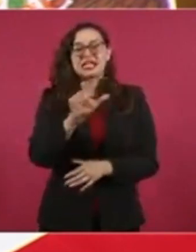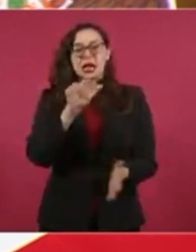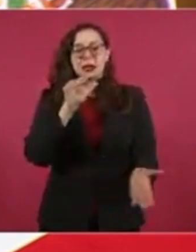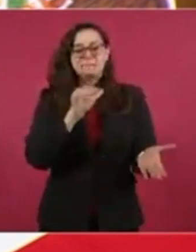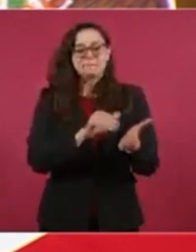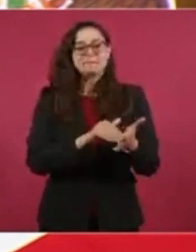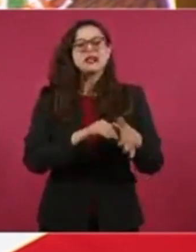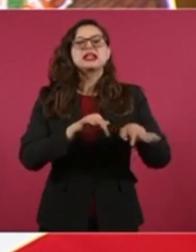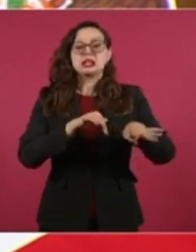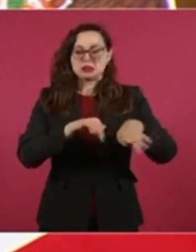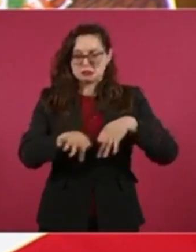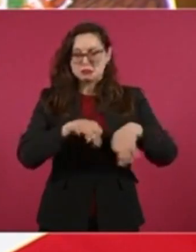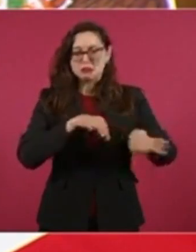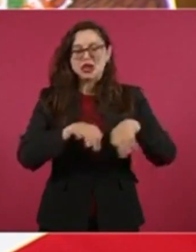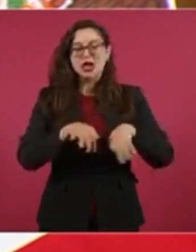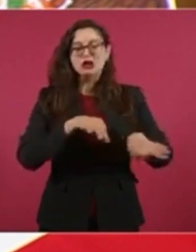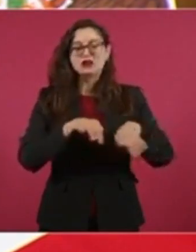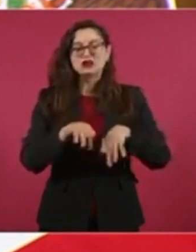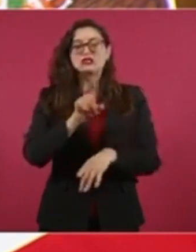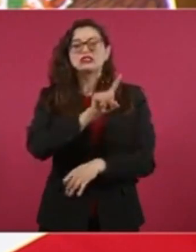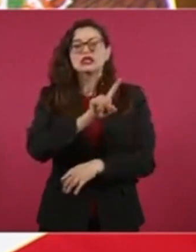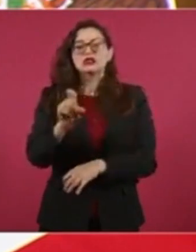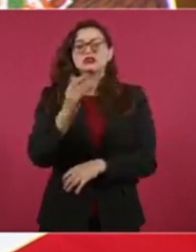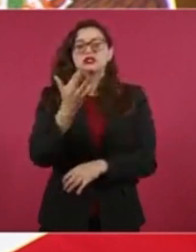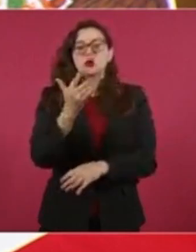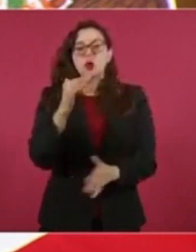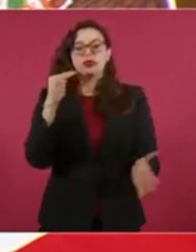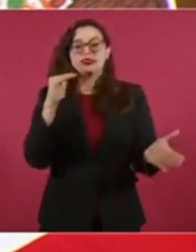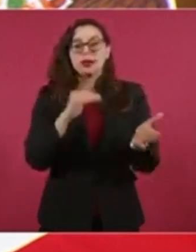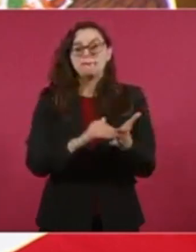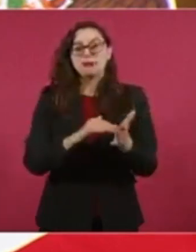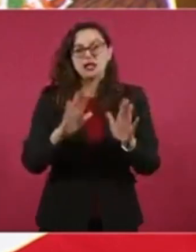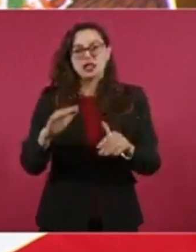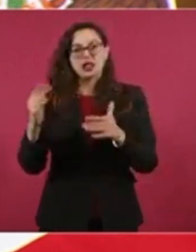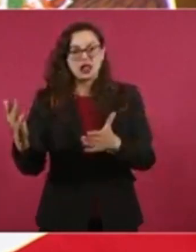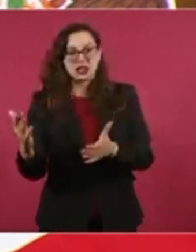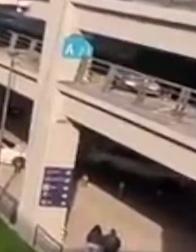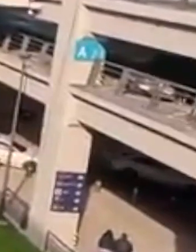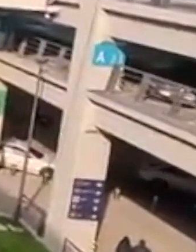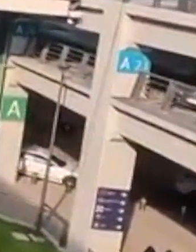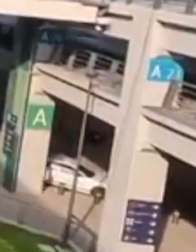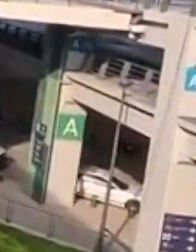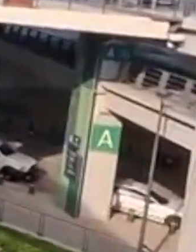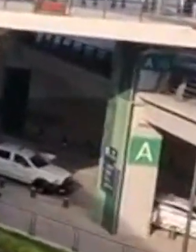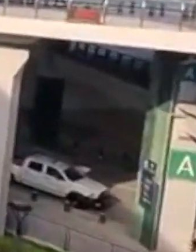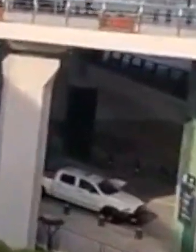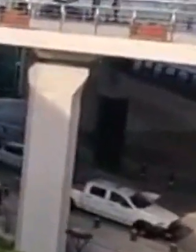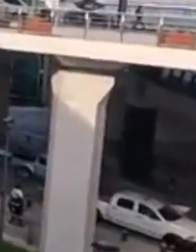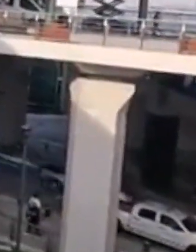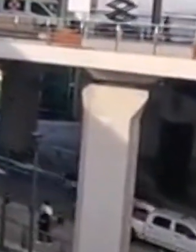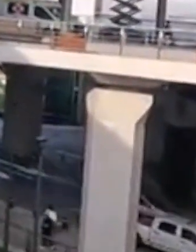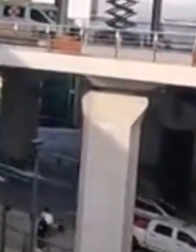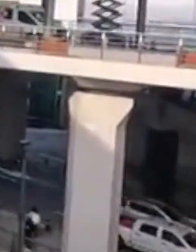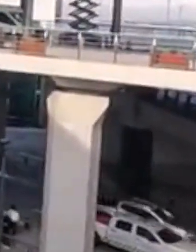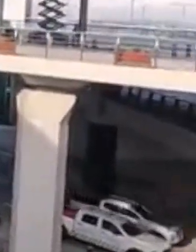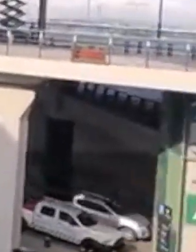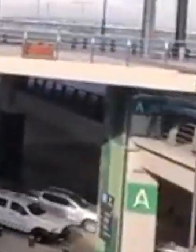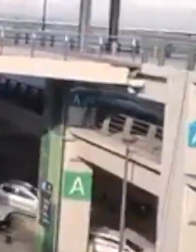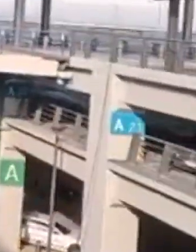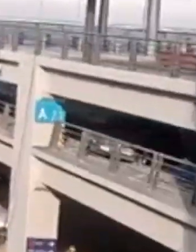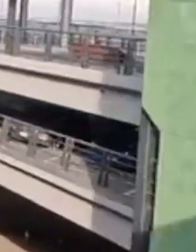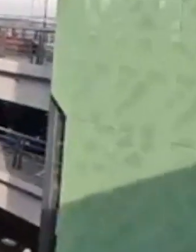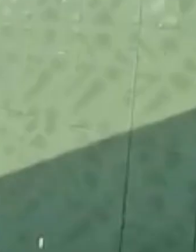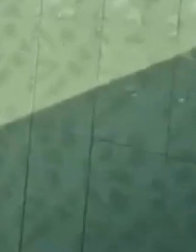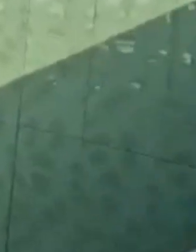empleos directos y 150 mil indirectos. El mandatario nacional hizo un reconocimiento a los